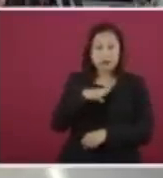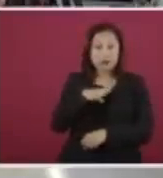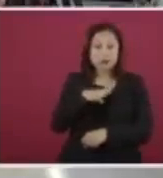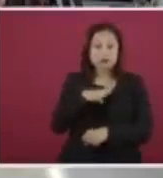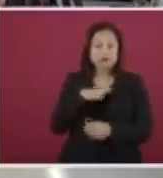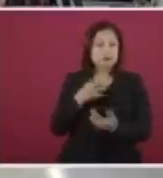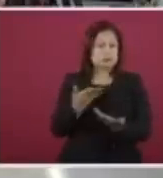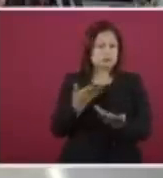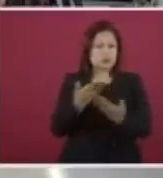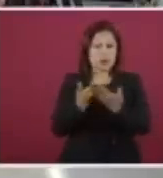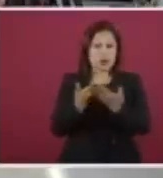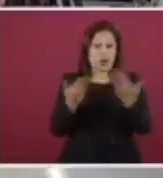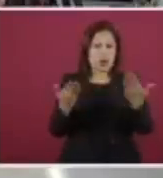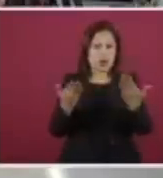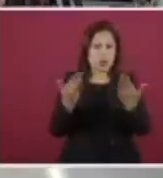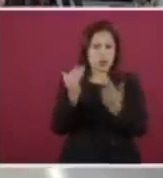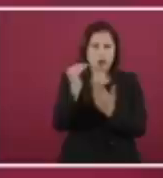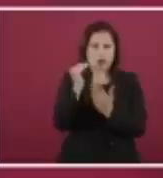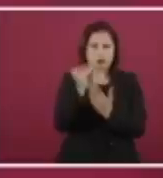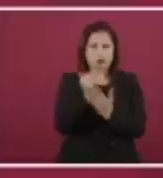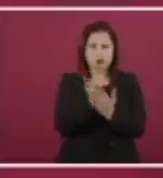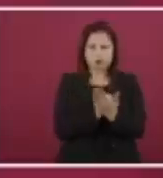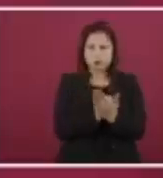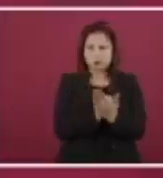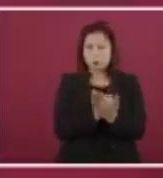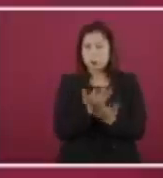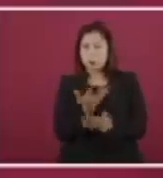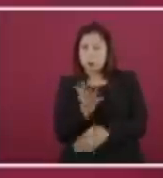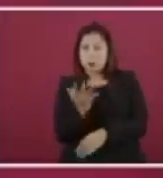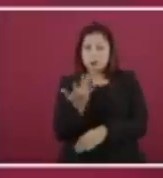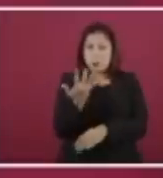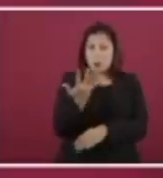ahora van a ser 50.